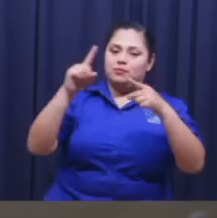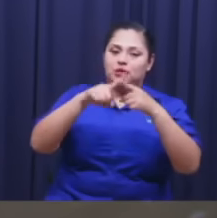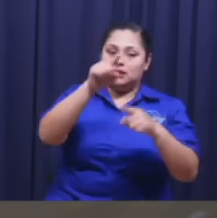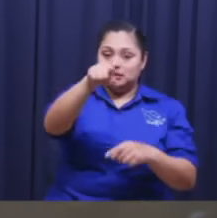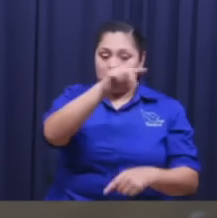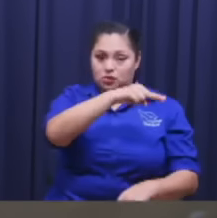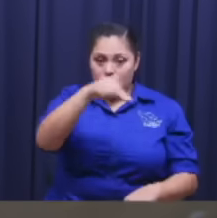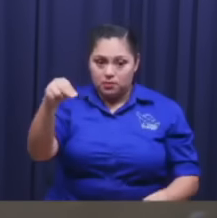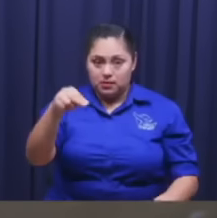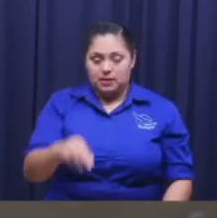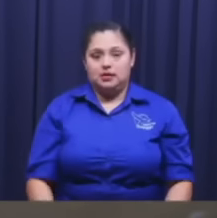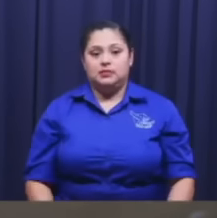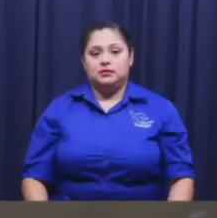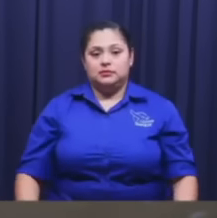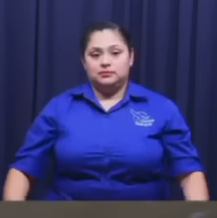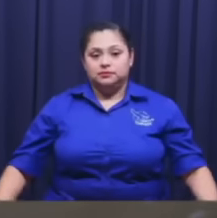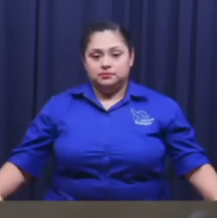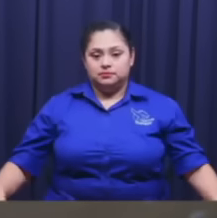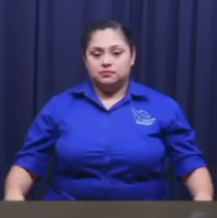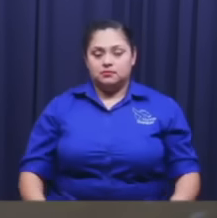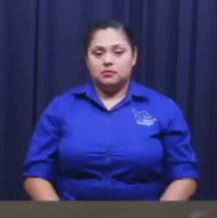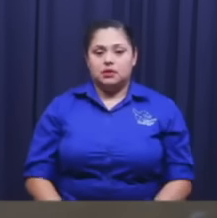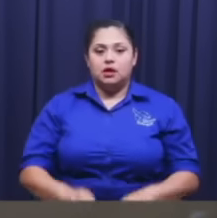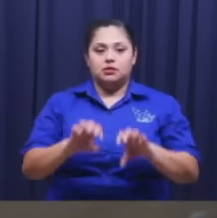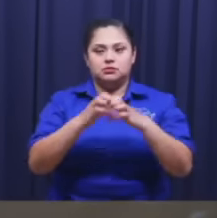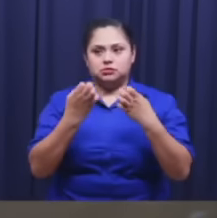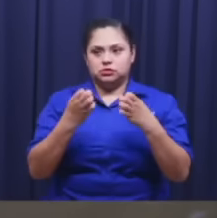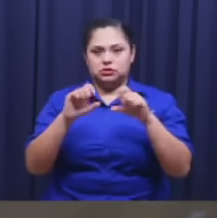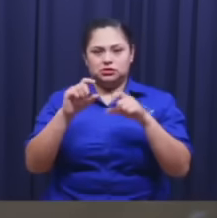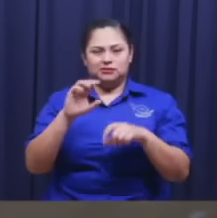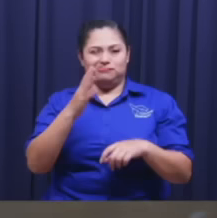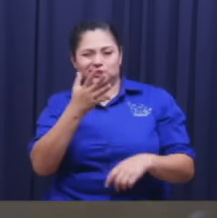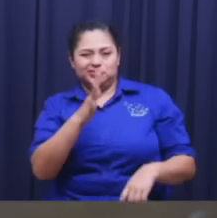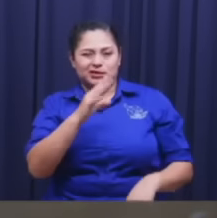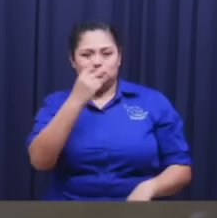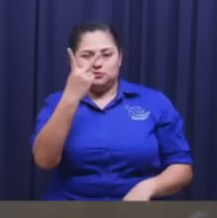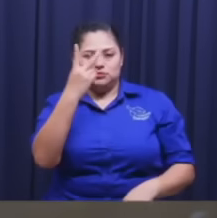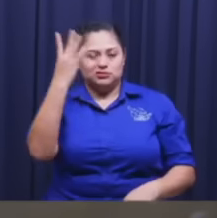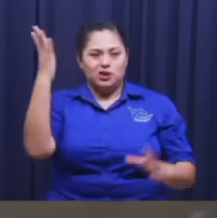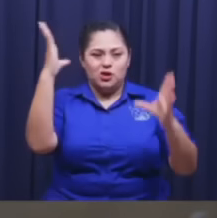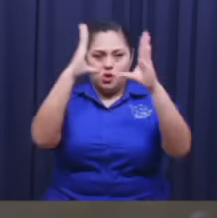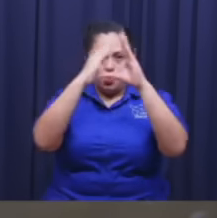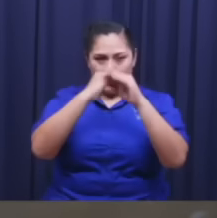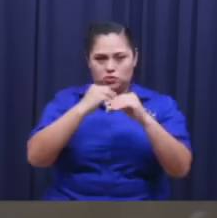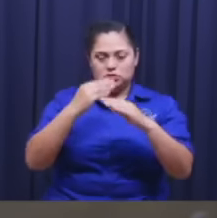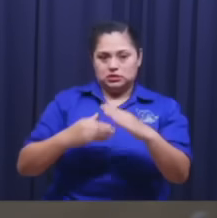arrastrado, ¿va? Y entonces, como a las dos noches después,